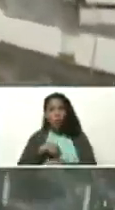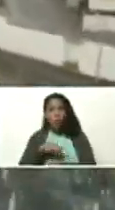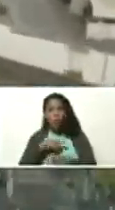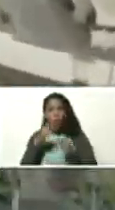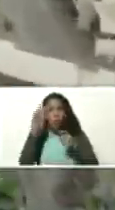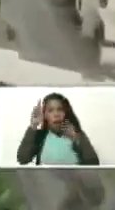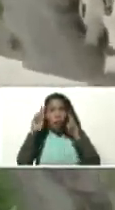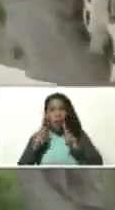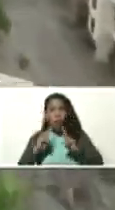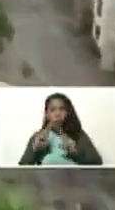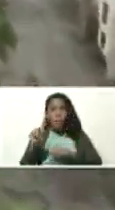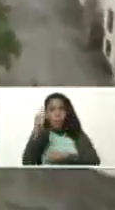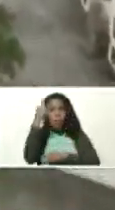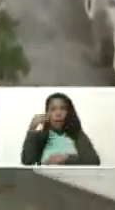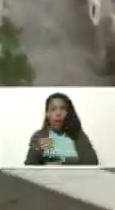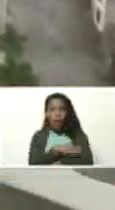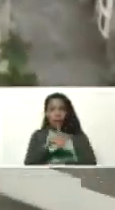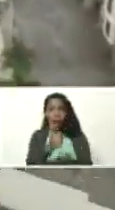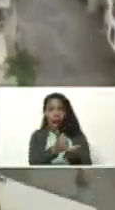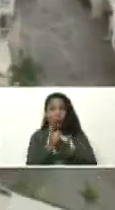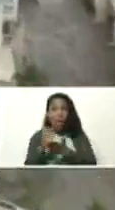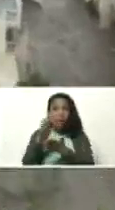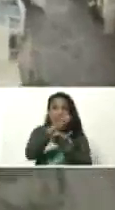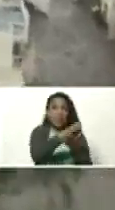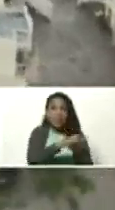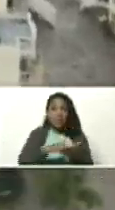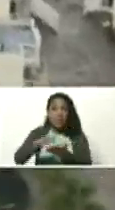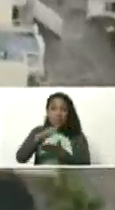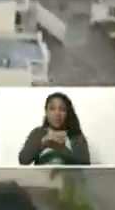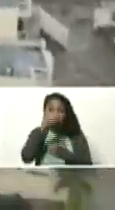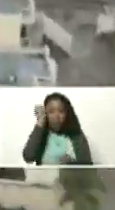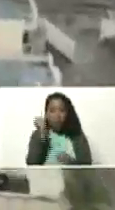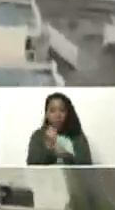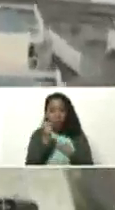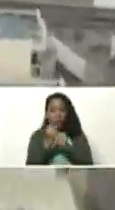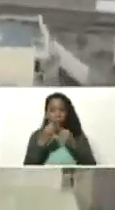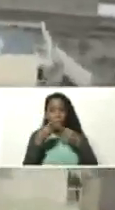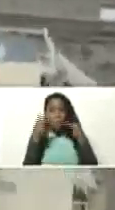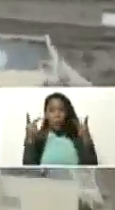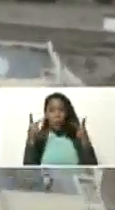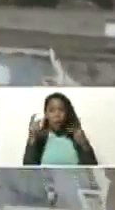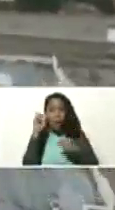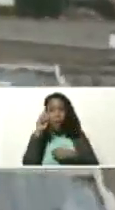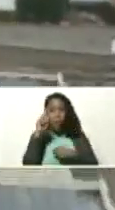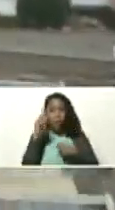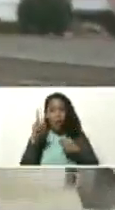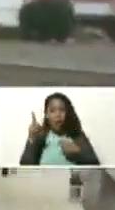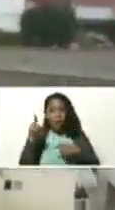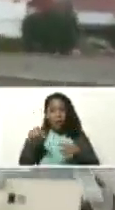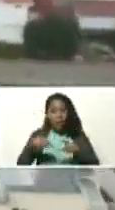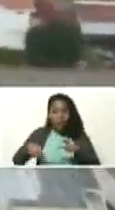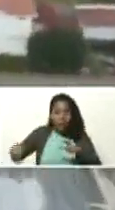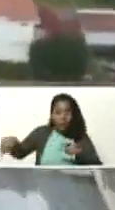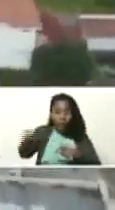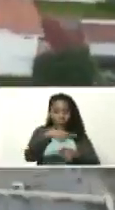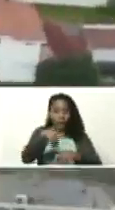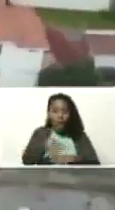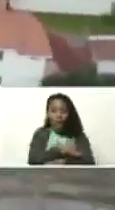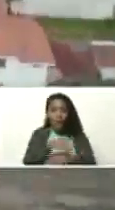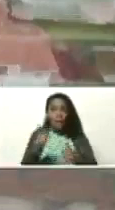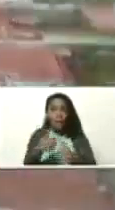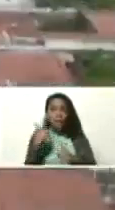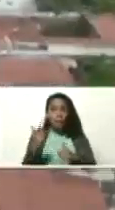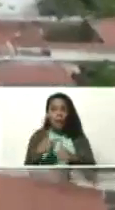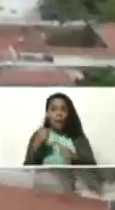despejando la primera vía en ayuda con las maquinarias de obras públicas en una perpendicular en la avenida principal de